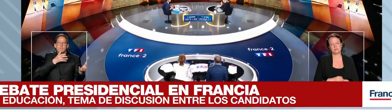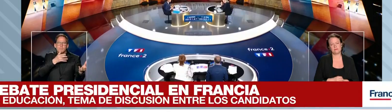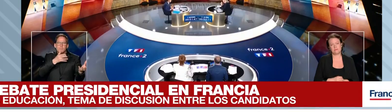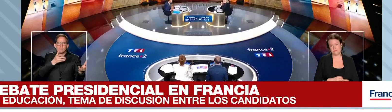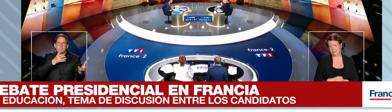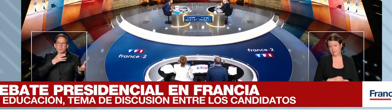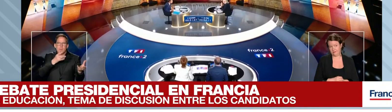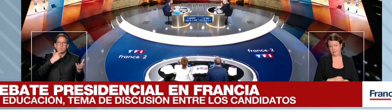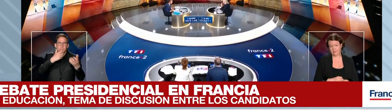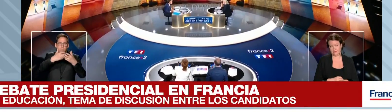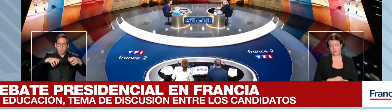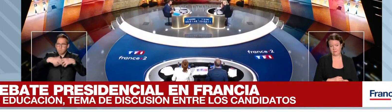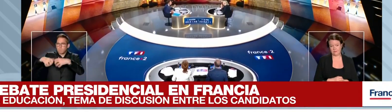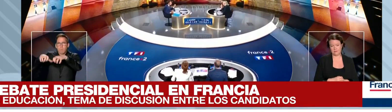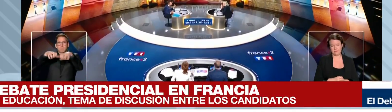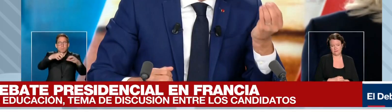No.